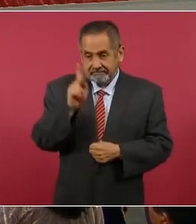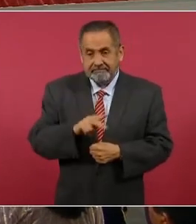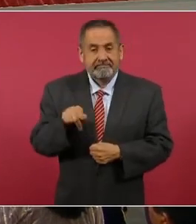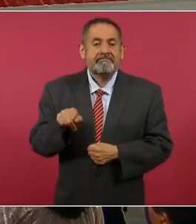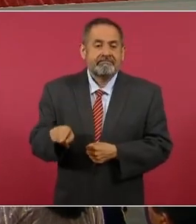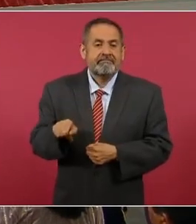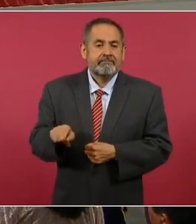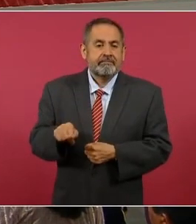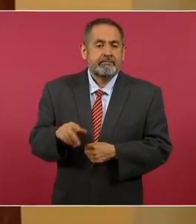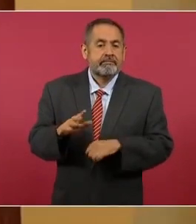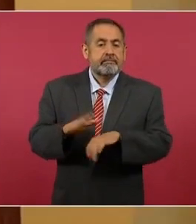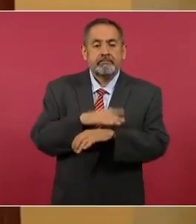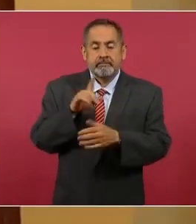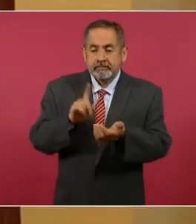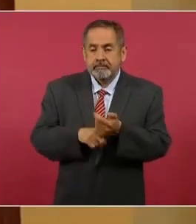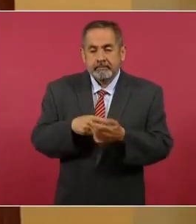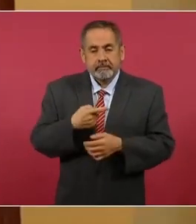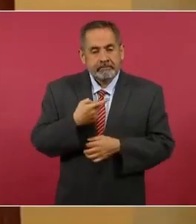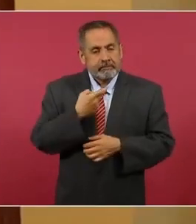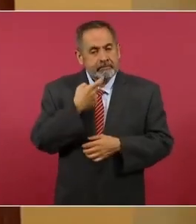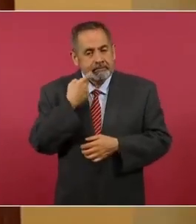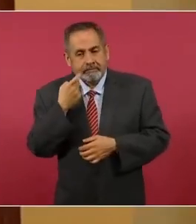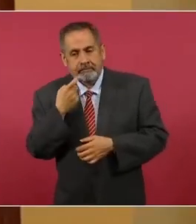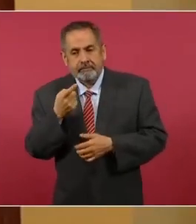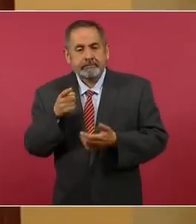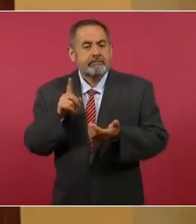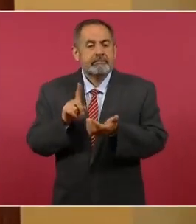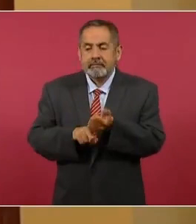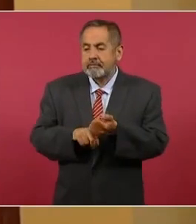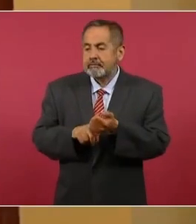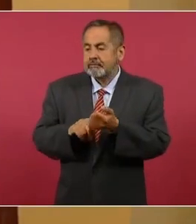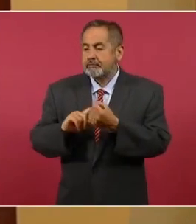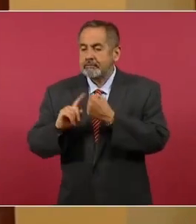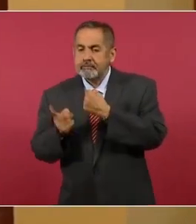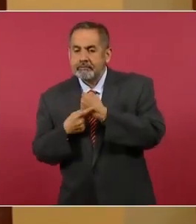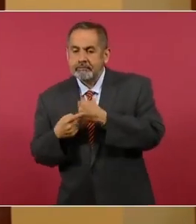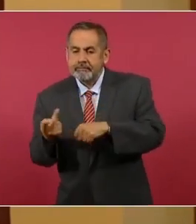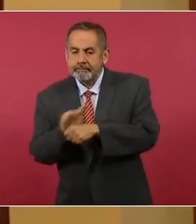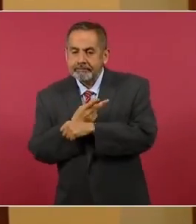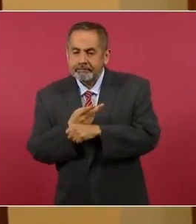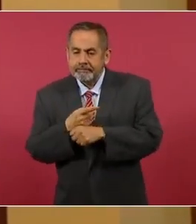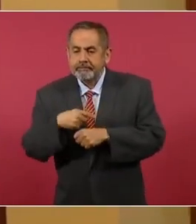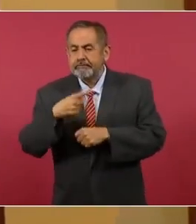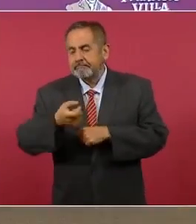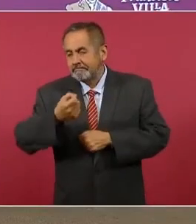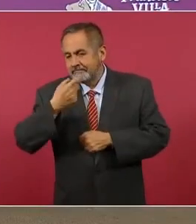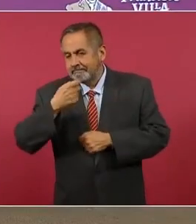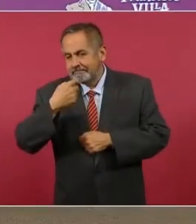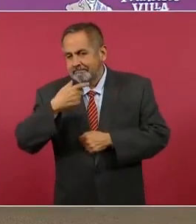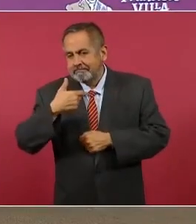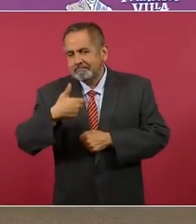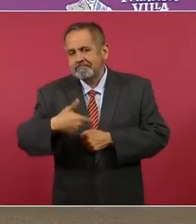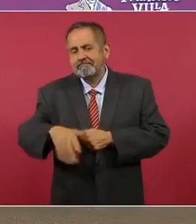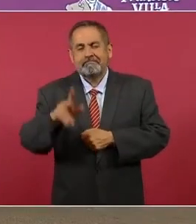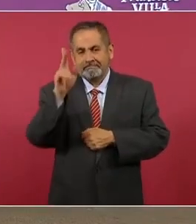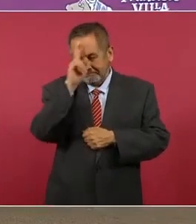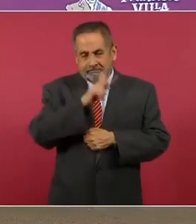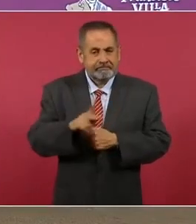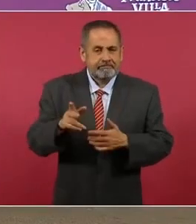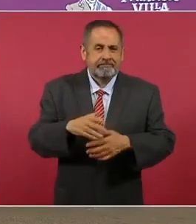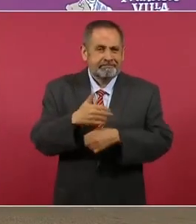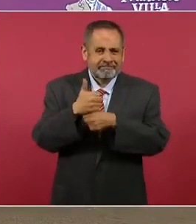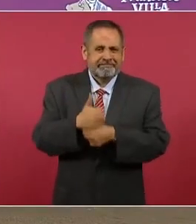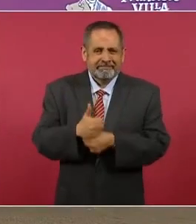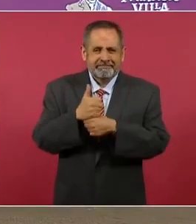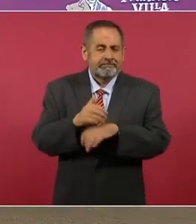está en el origen de las adicciones, pero también está en las consecuencias de las adicciones. Ese sufrimiento se relaciona con